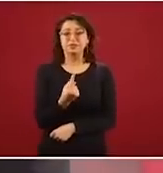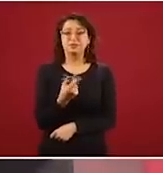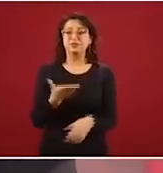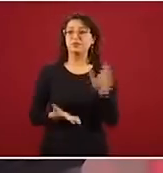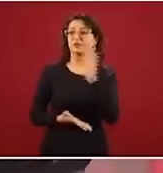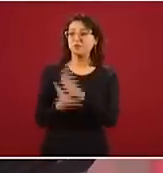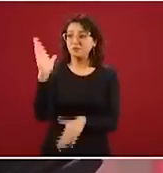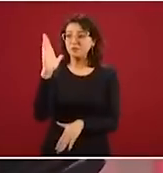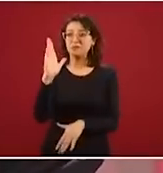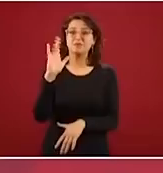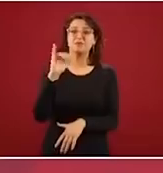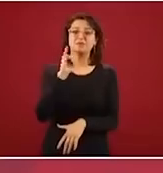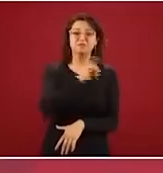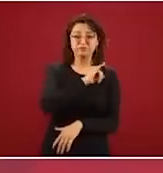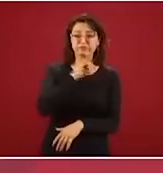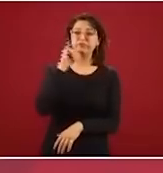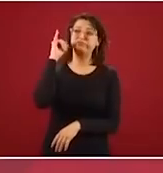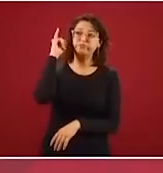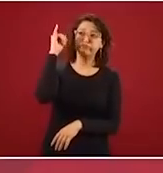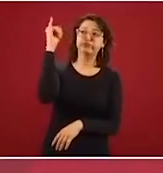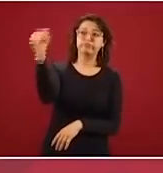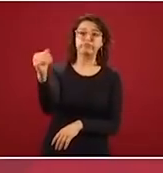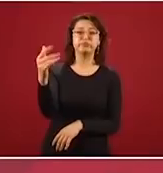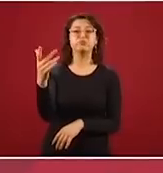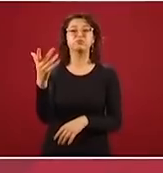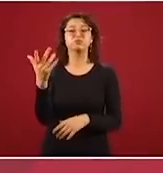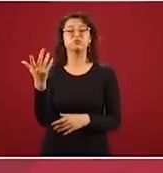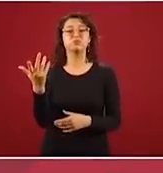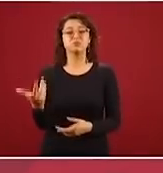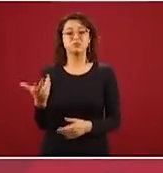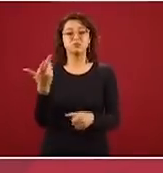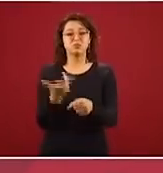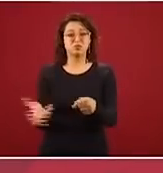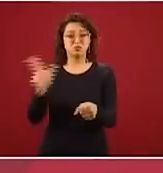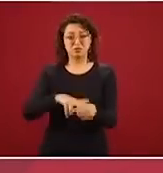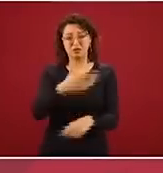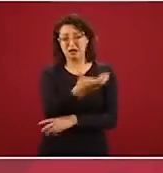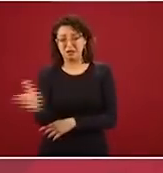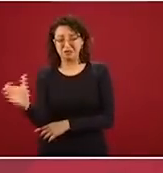conseguir que un pediatra vaya a trabajar a un hospital rural.